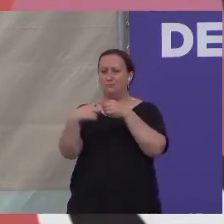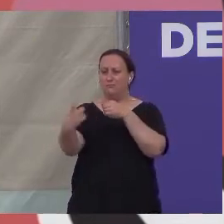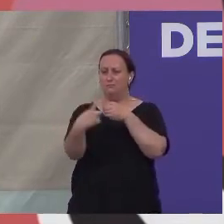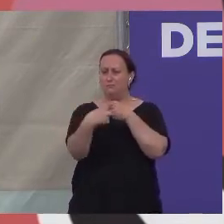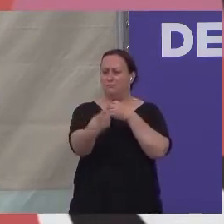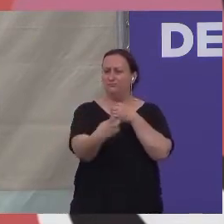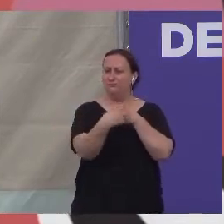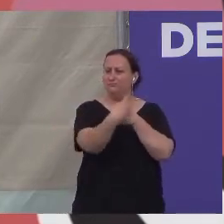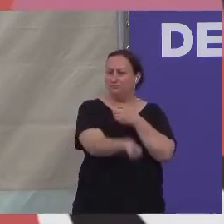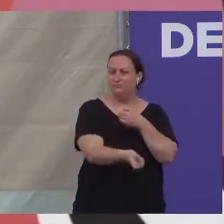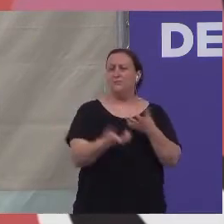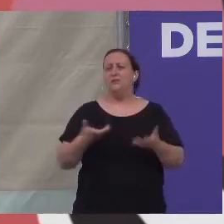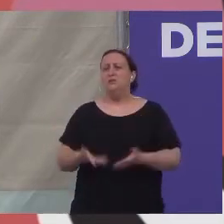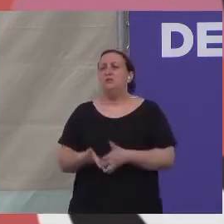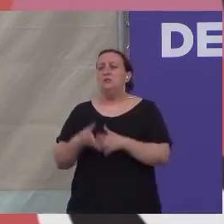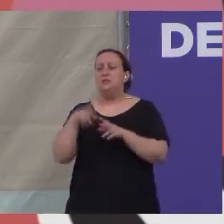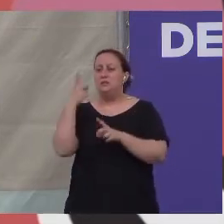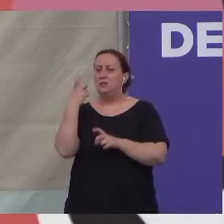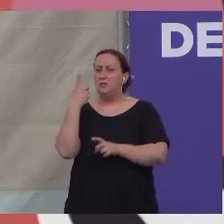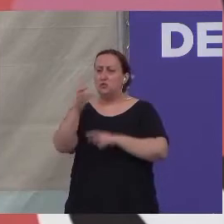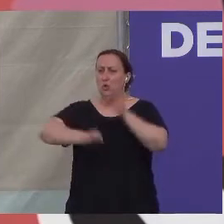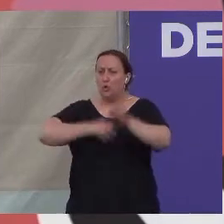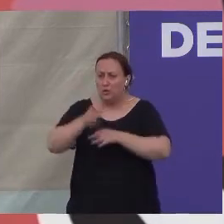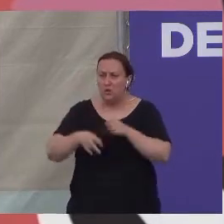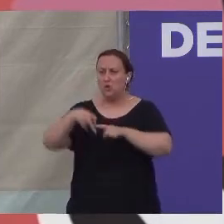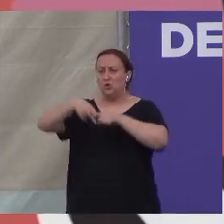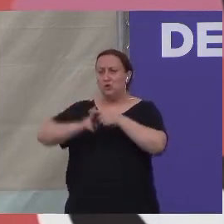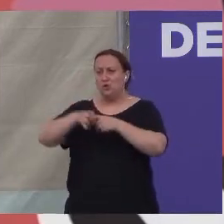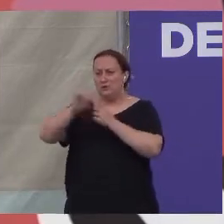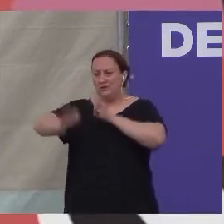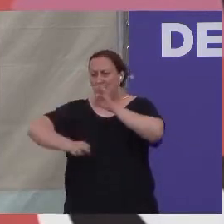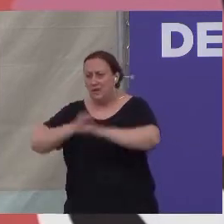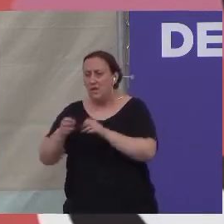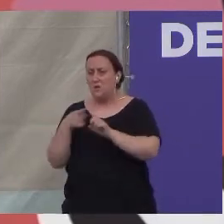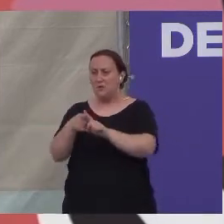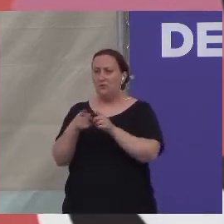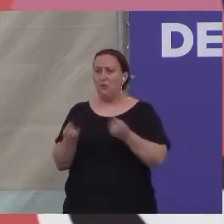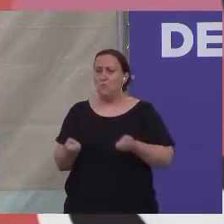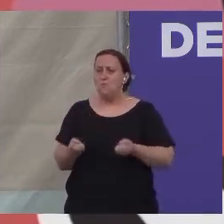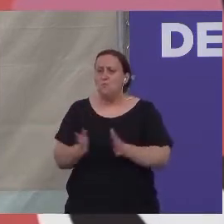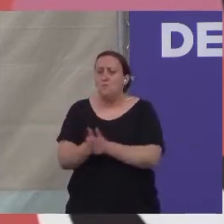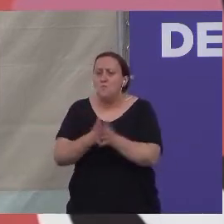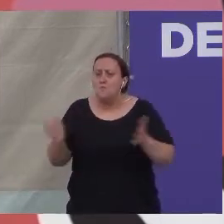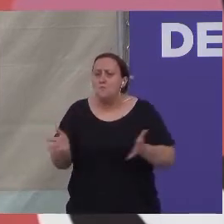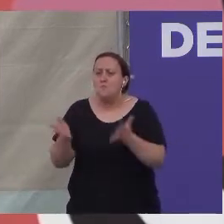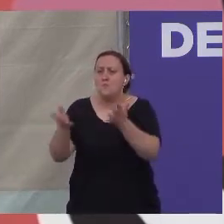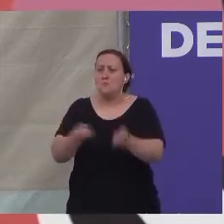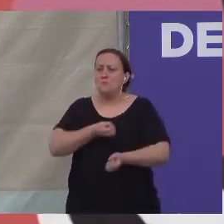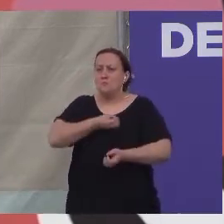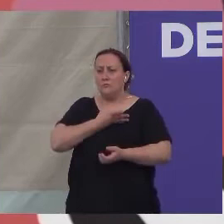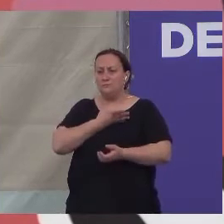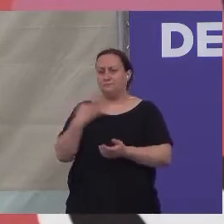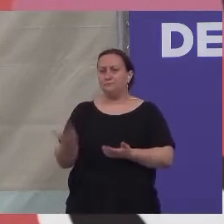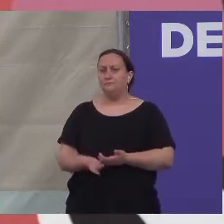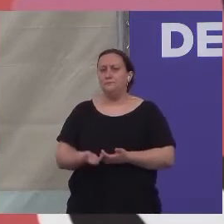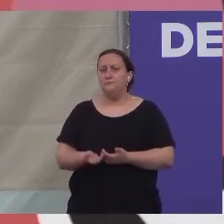formación. La organización de talleres, cursos o debates serviría para complementar el entusiasmo, nuestro principal patrimonio con